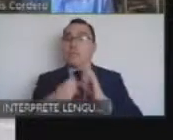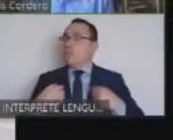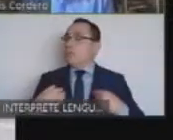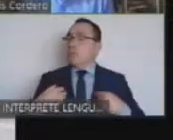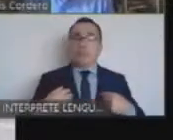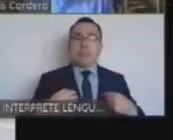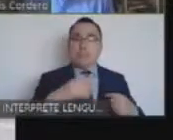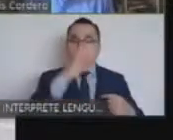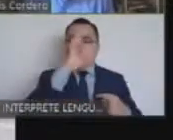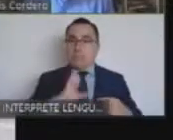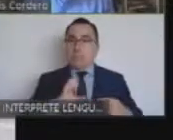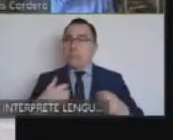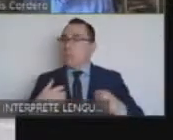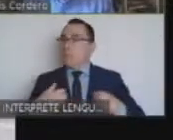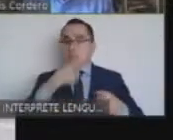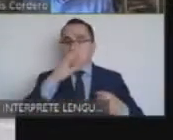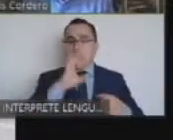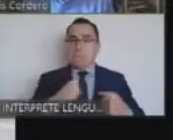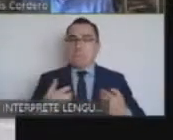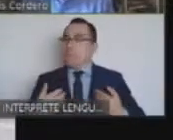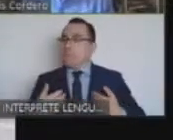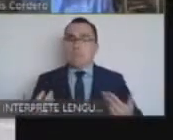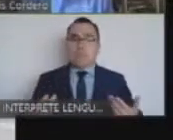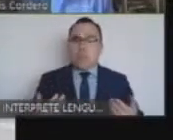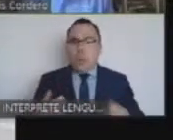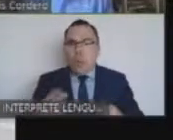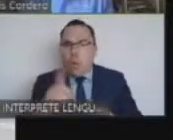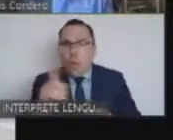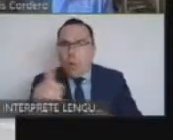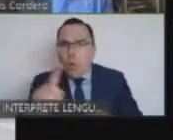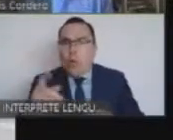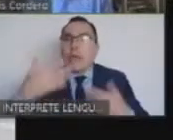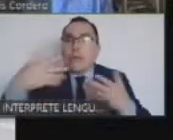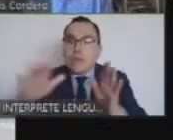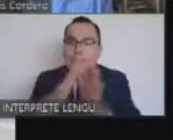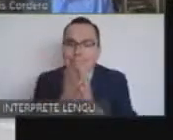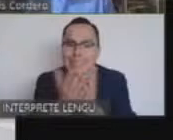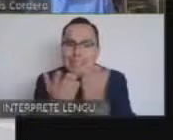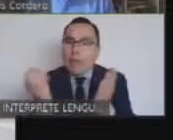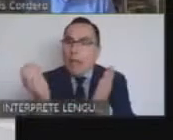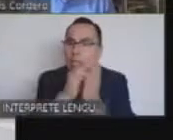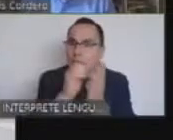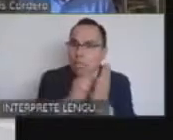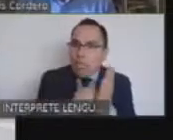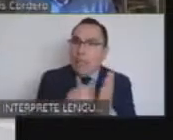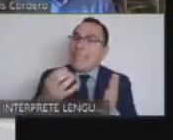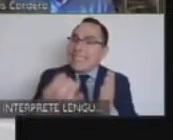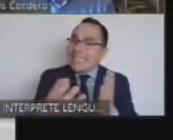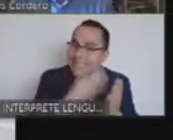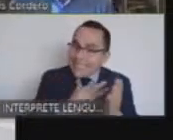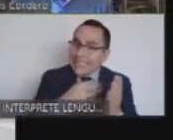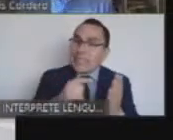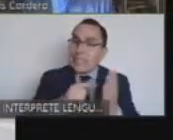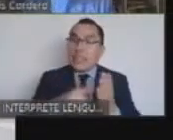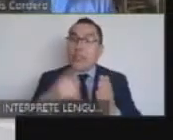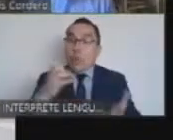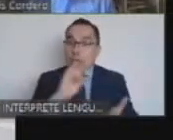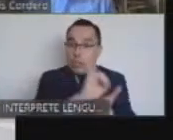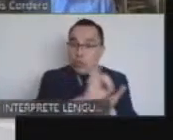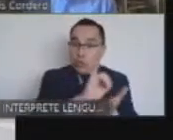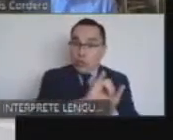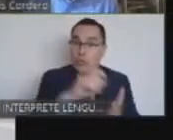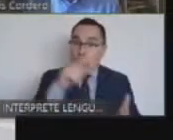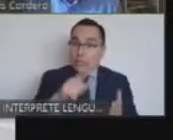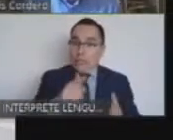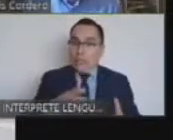relativamente consistente en buena parte de la literatura también, es que en la medida que tenemos instituciones